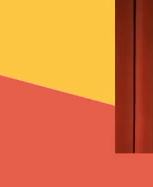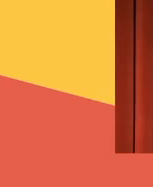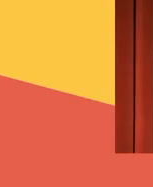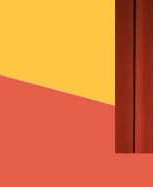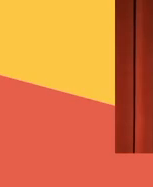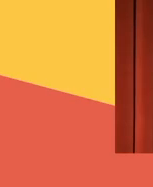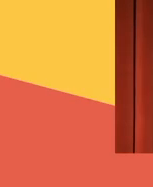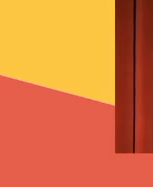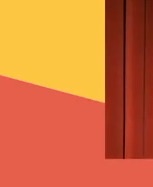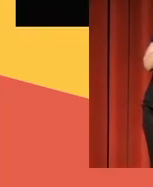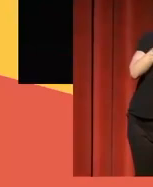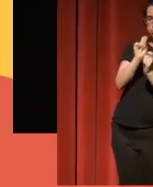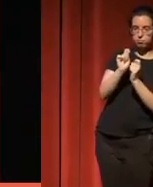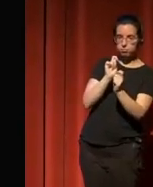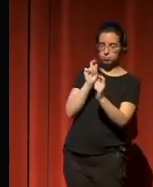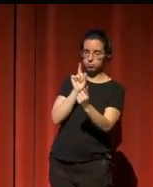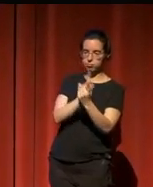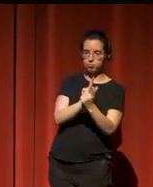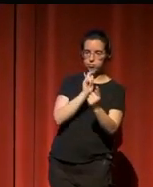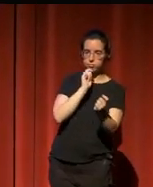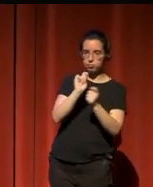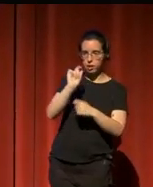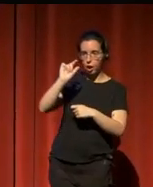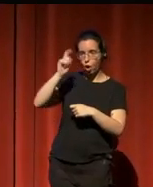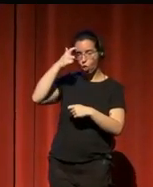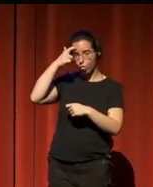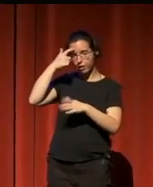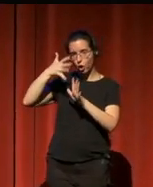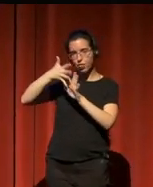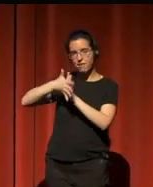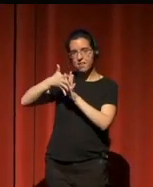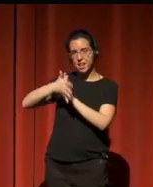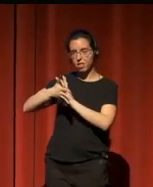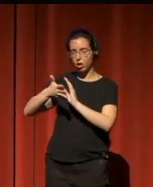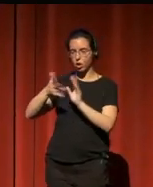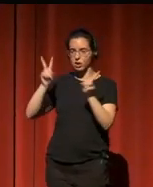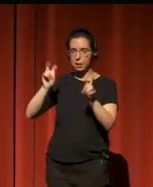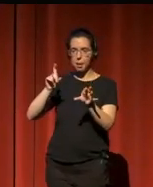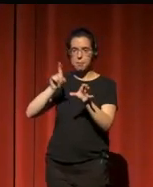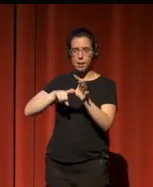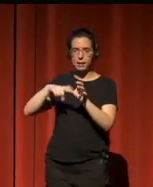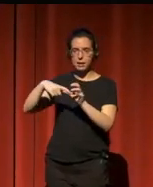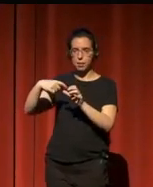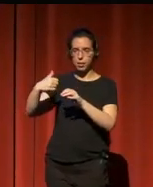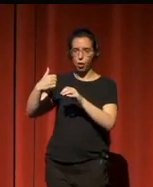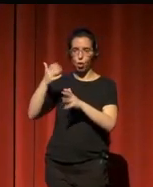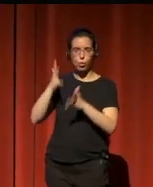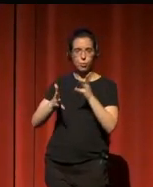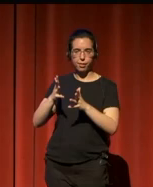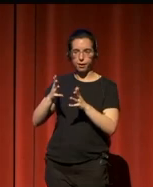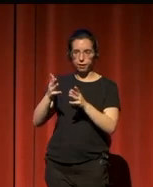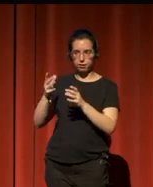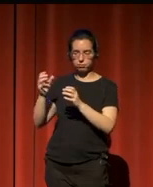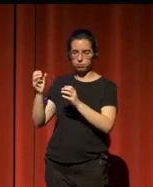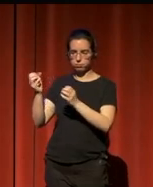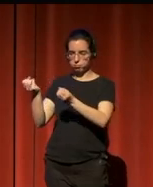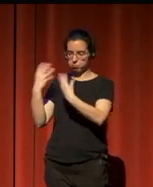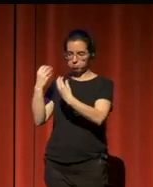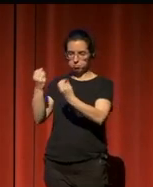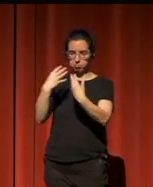definiciones y concepciones sobre que era la participación ciudadana que diferían entre sí Y